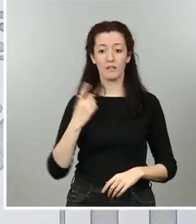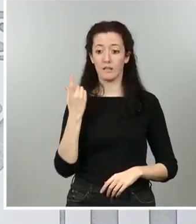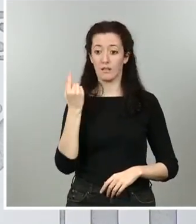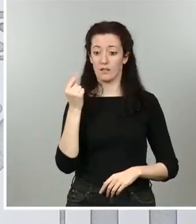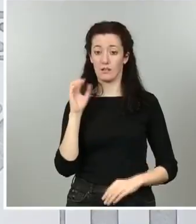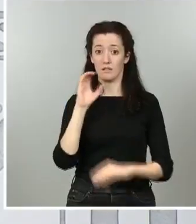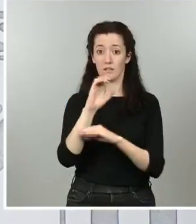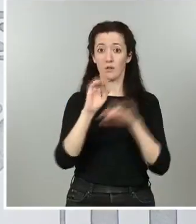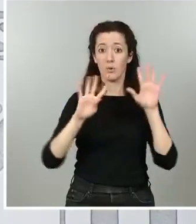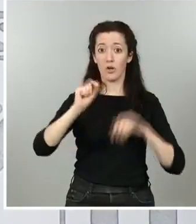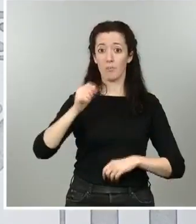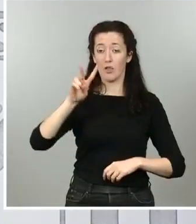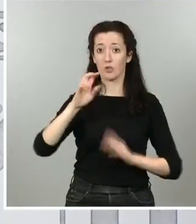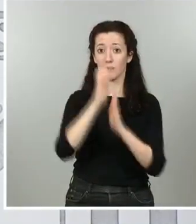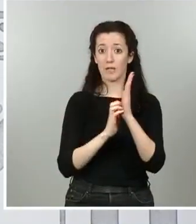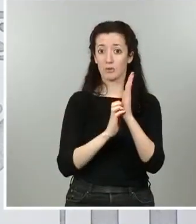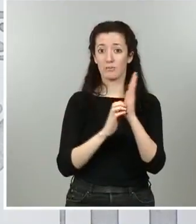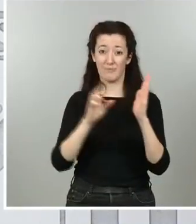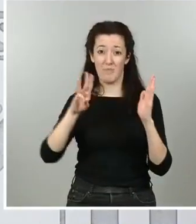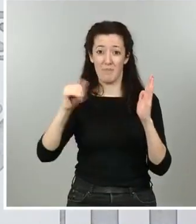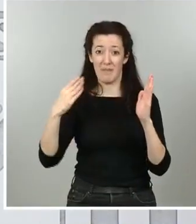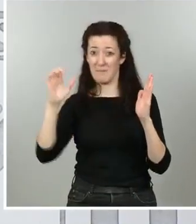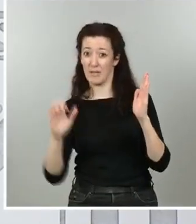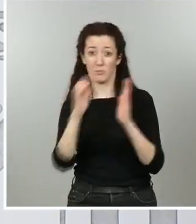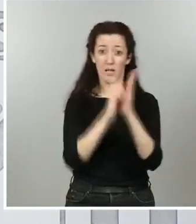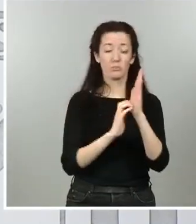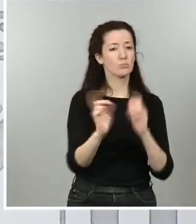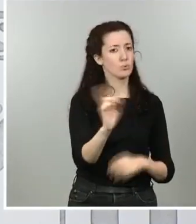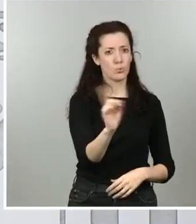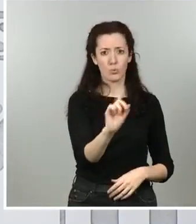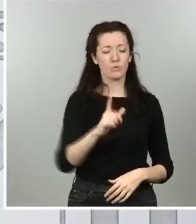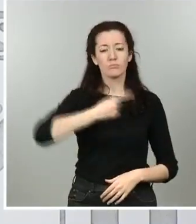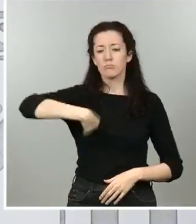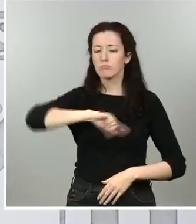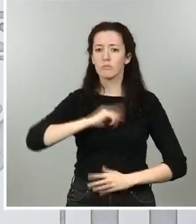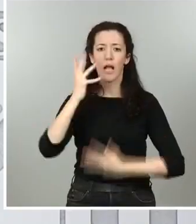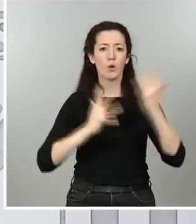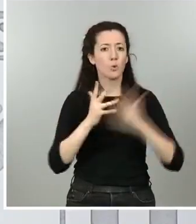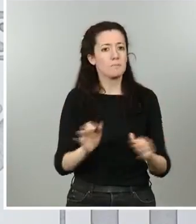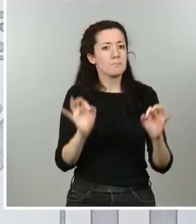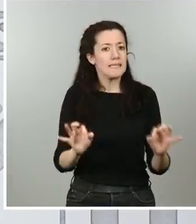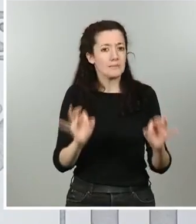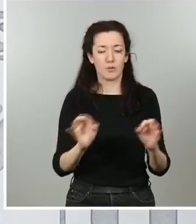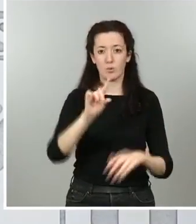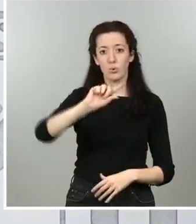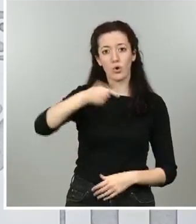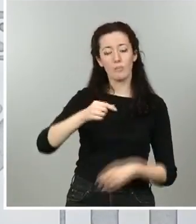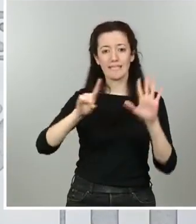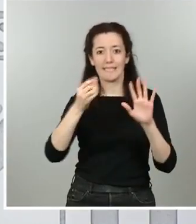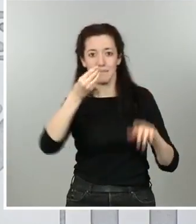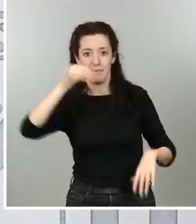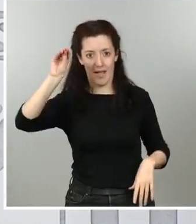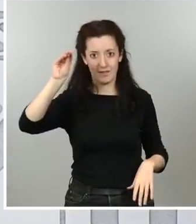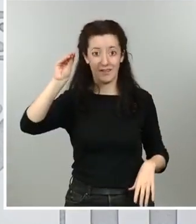del PIB, se han hecho con un cálculo del incremento del 1,6, que era el crecimiento que se estaba